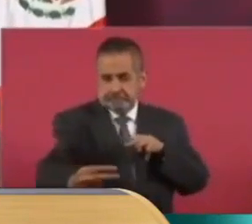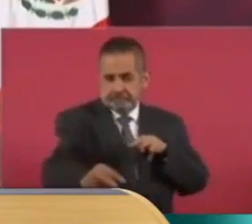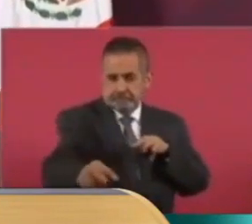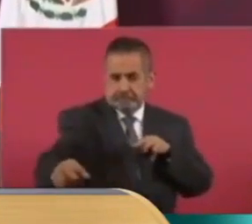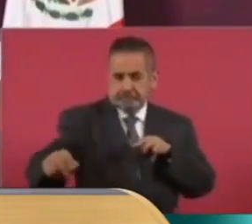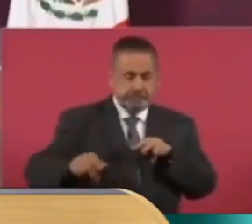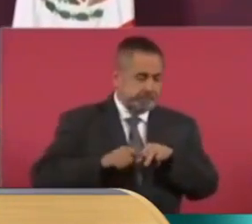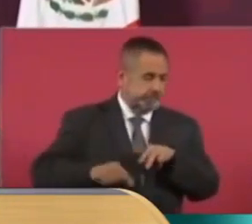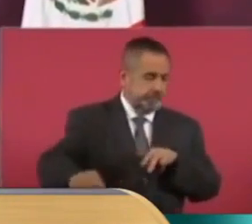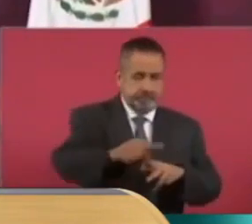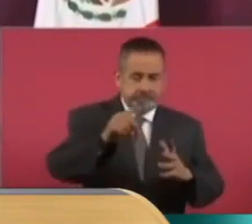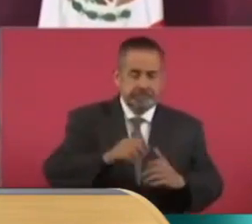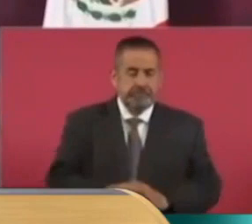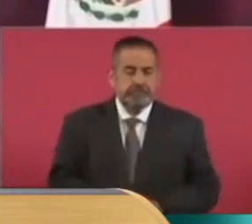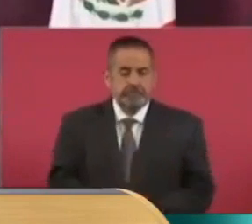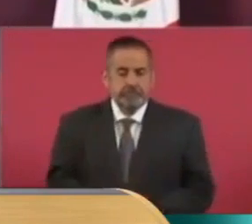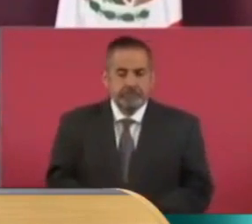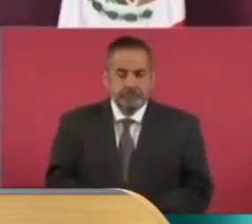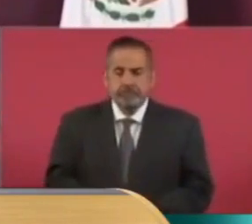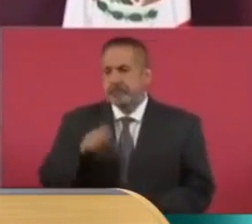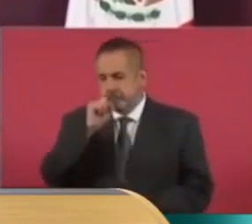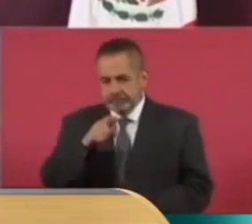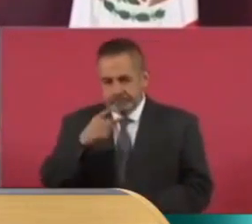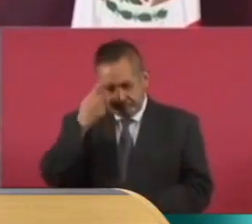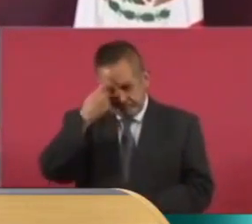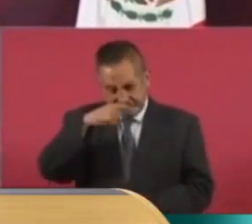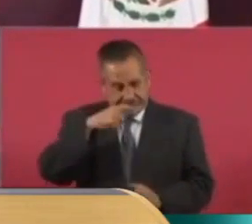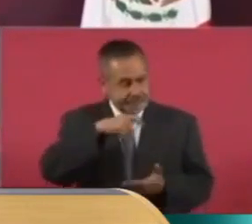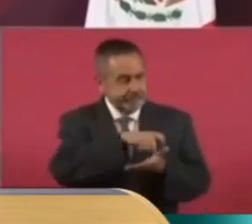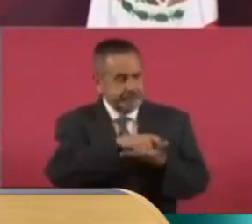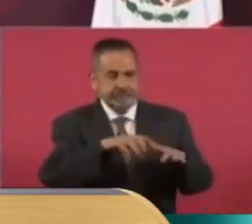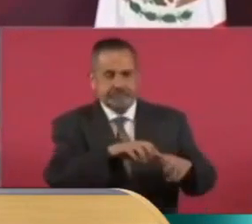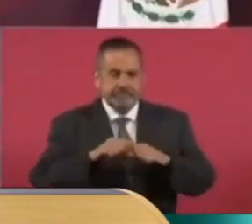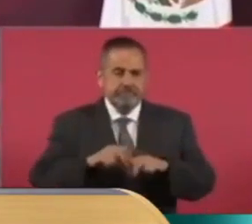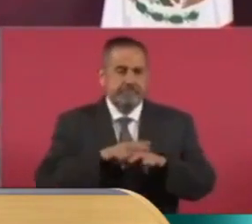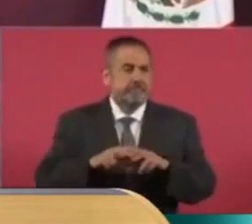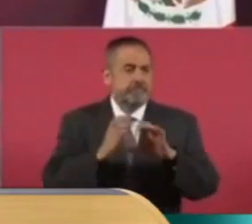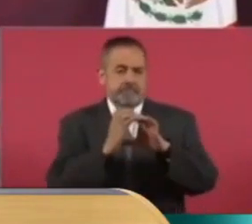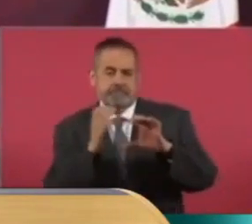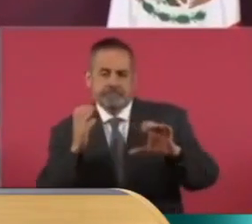la adquisición de los trenes, las estaciones,